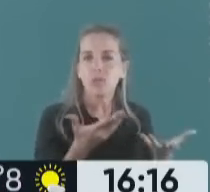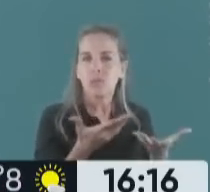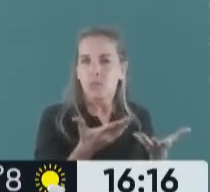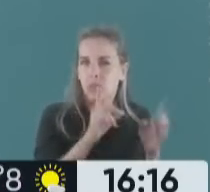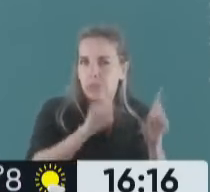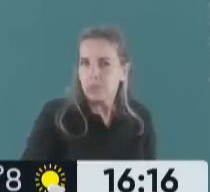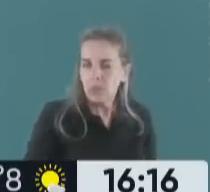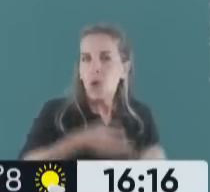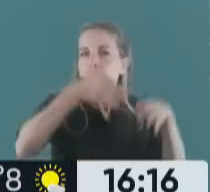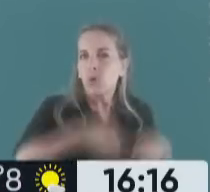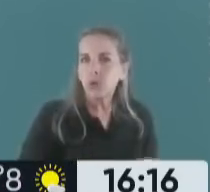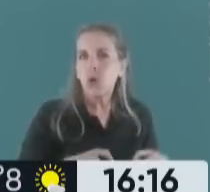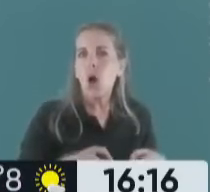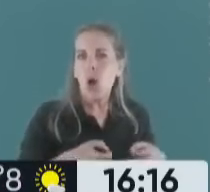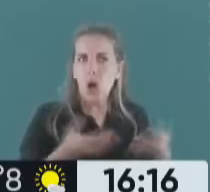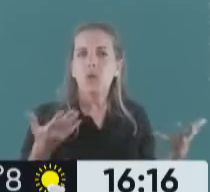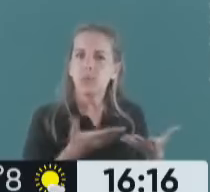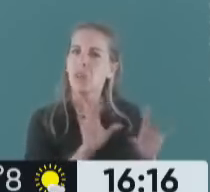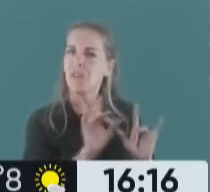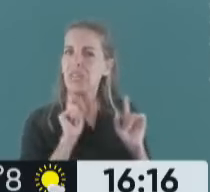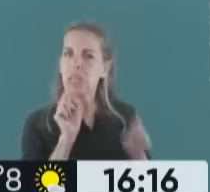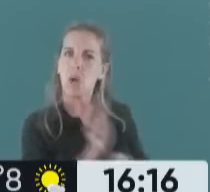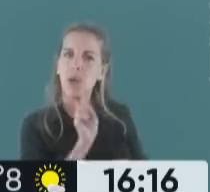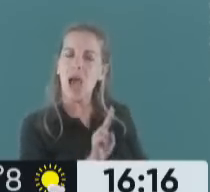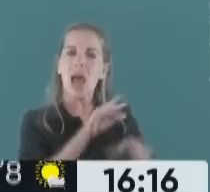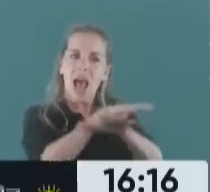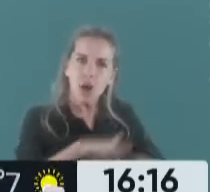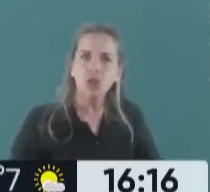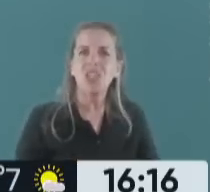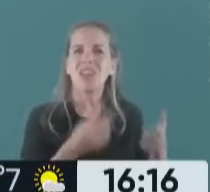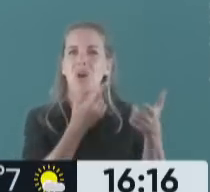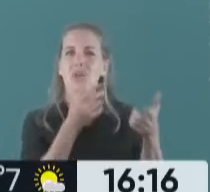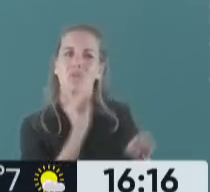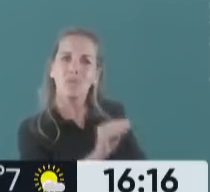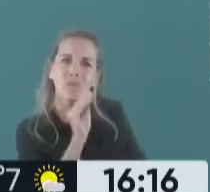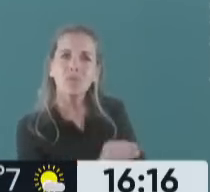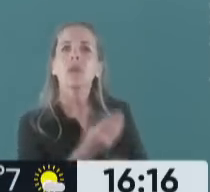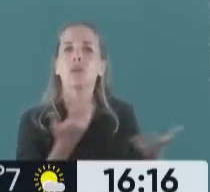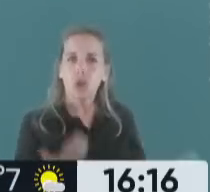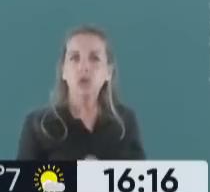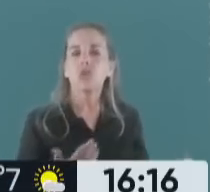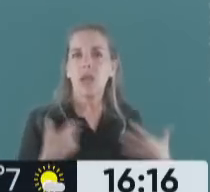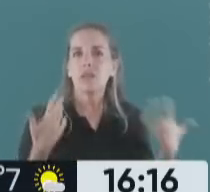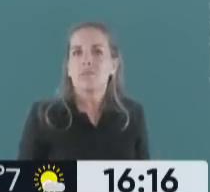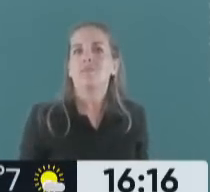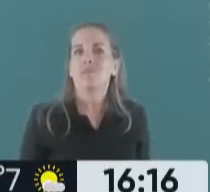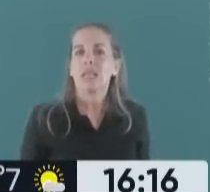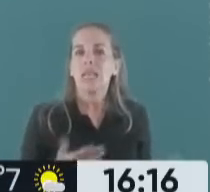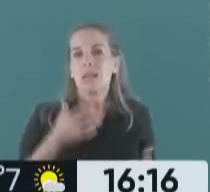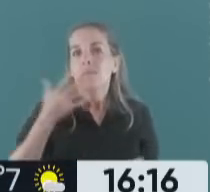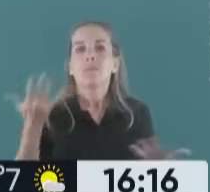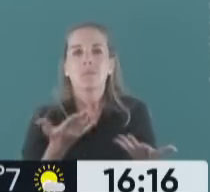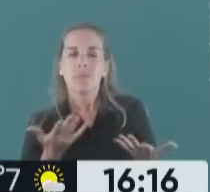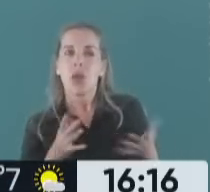sobre qué es lo que significa llevar adelante el día a día, la vida cotidiana, y por lo tanto la justicia no suele usar